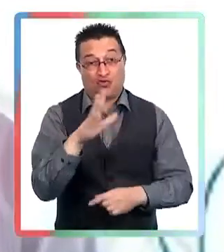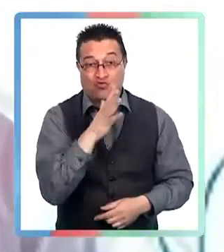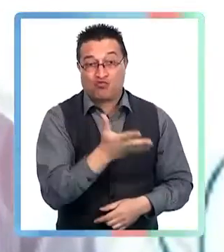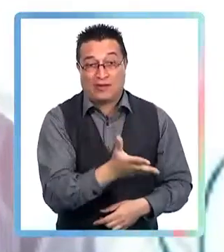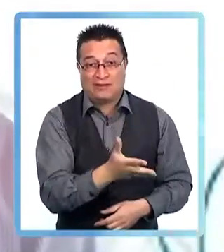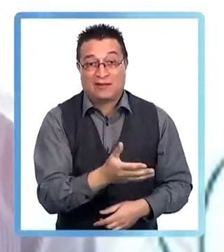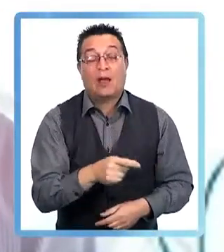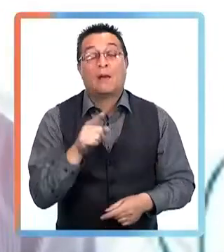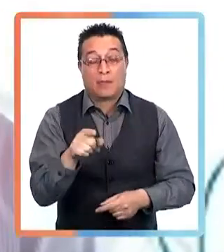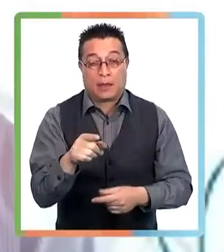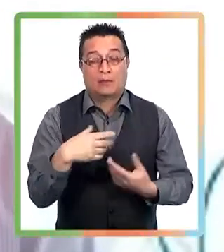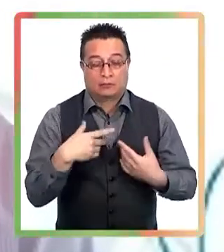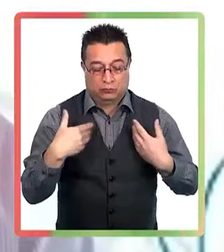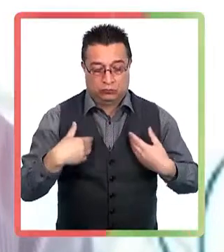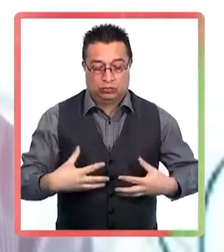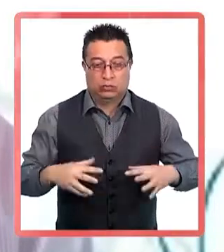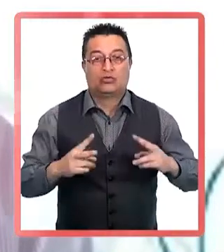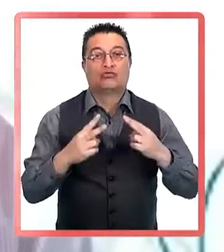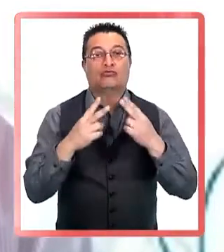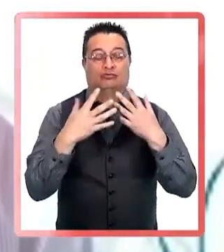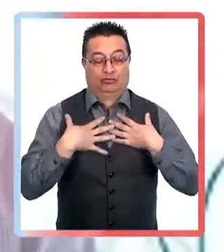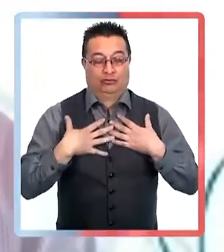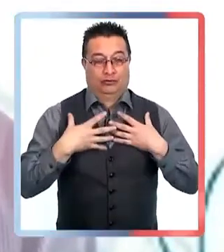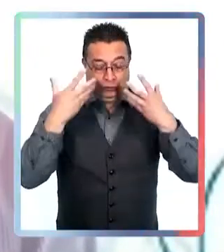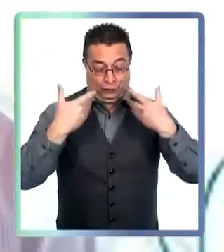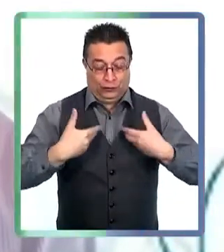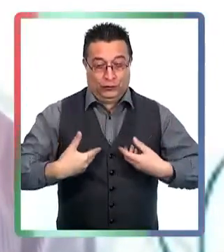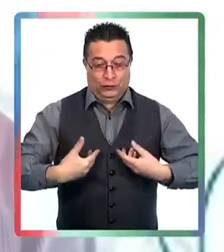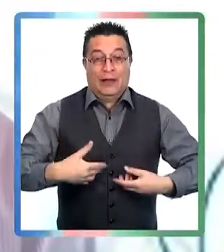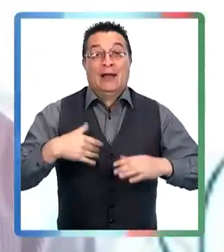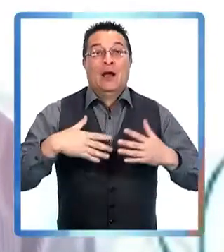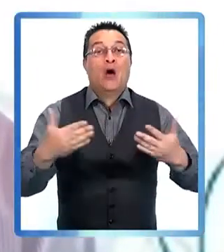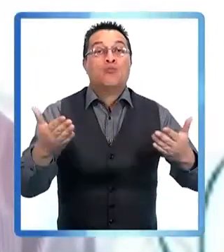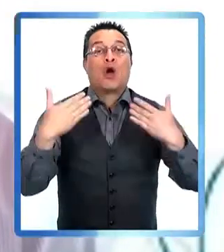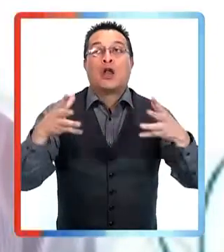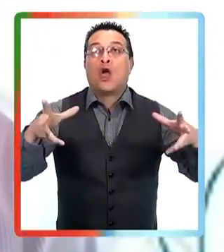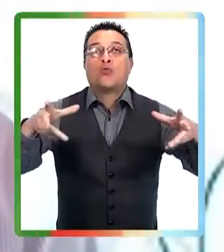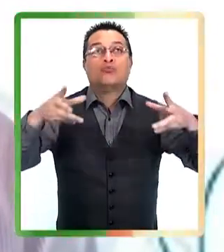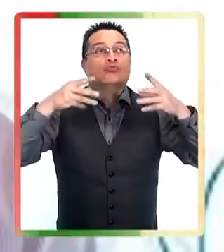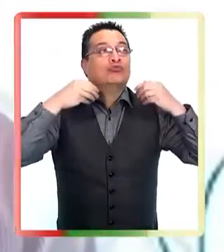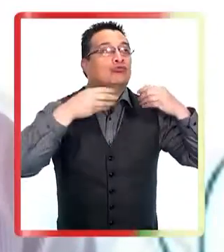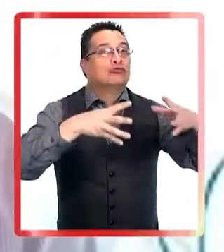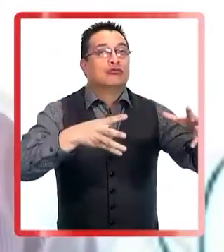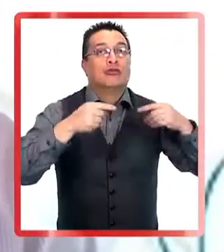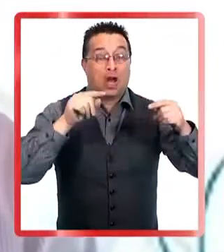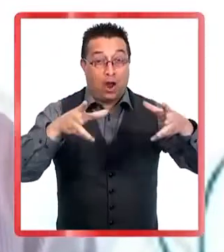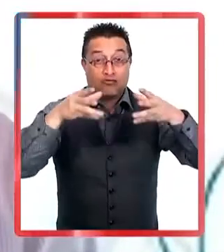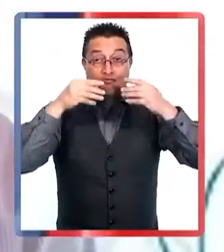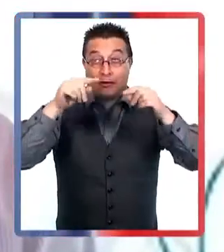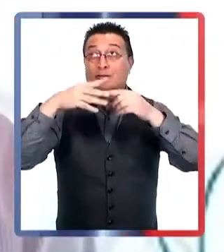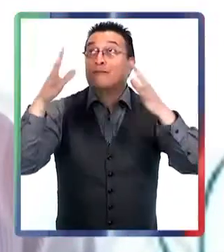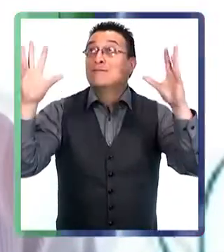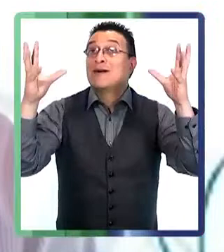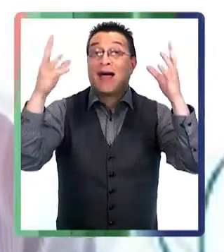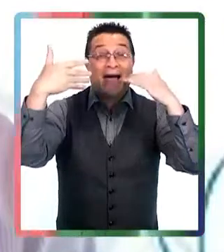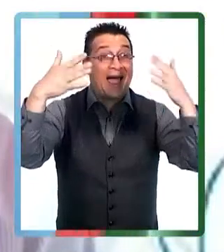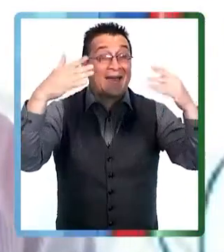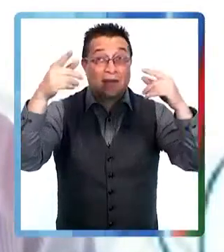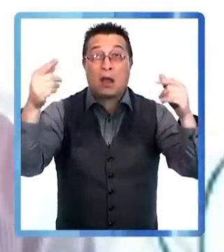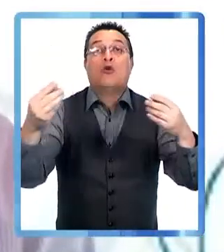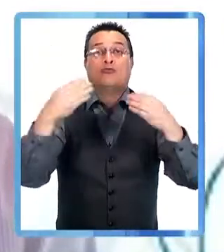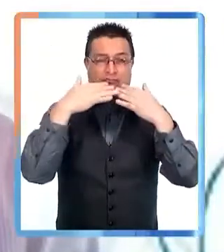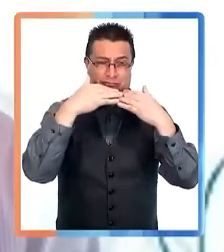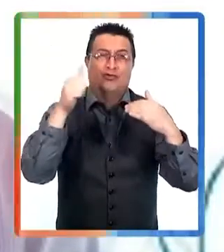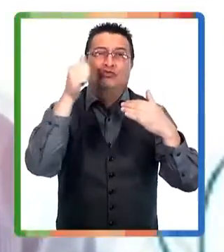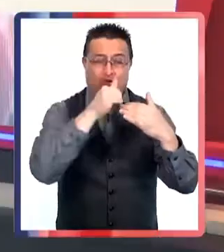bien. Estamos construidos para respirar aire. Ya el aire que tenemos está suficientemente contaminado para que nos